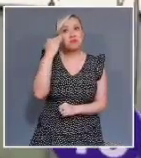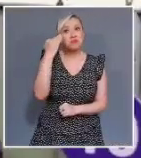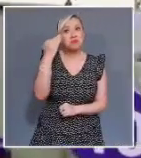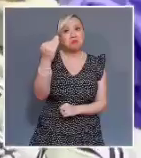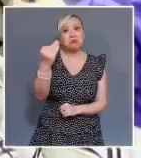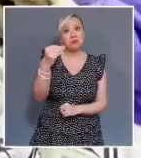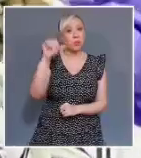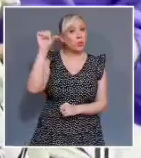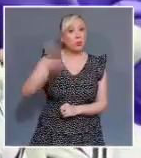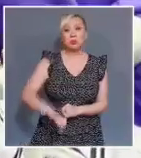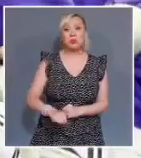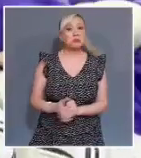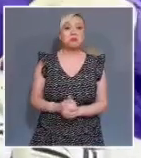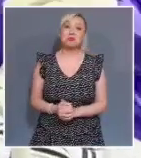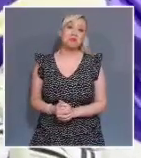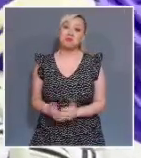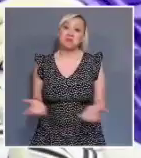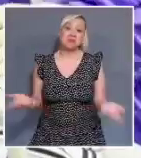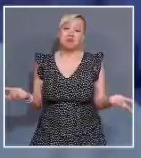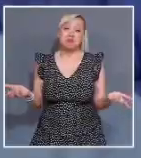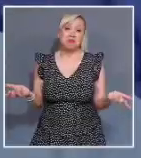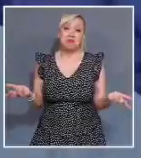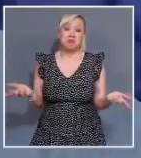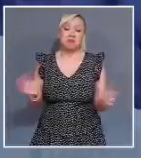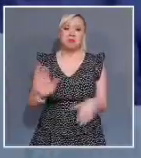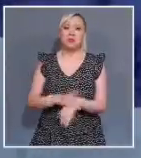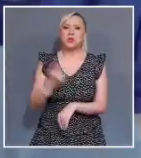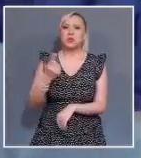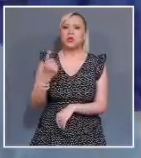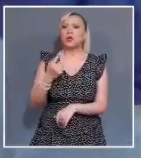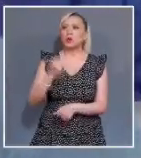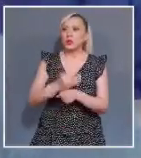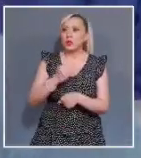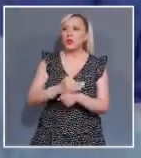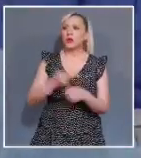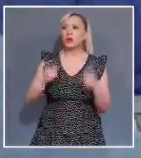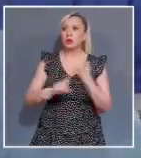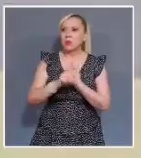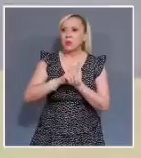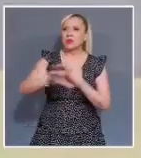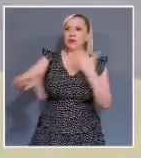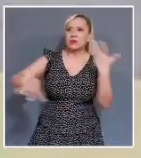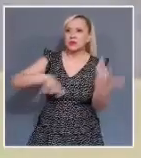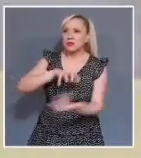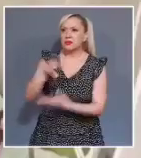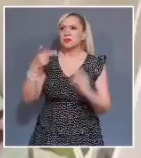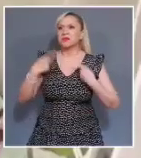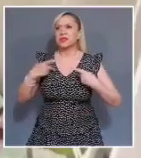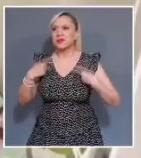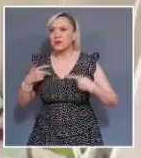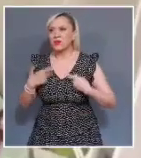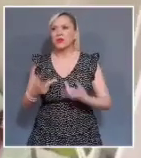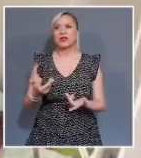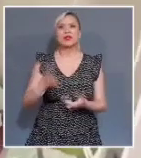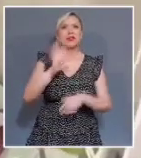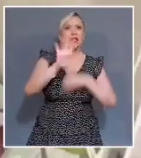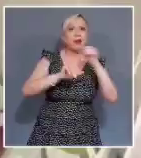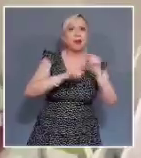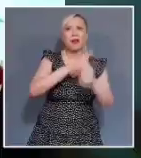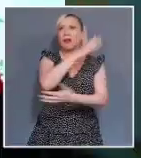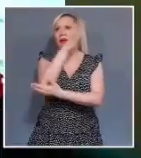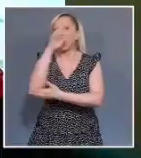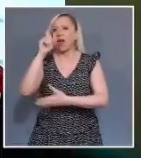las políticas económicas, ambientales y sociales anteponen intereses particulares por encima del bien común de la